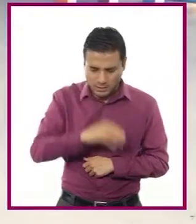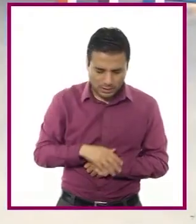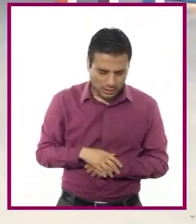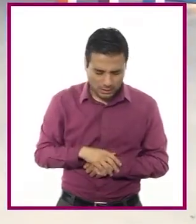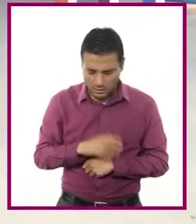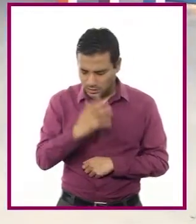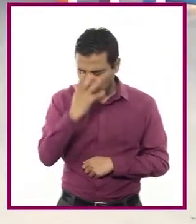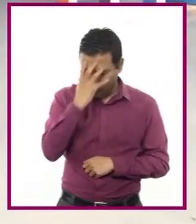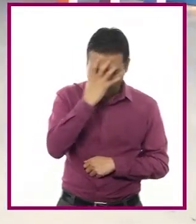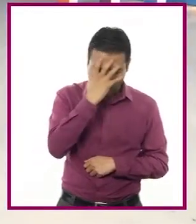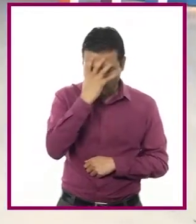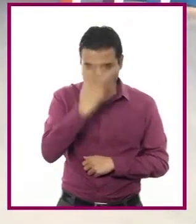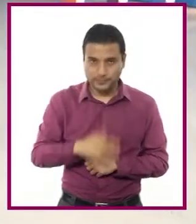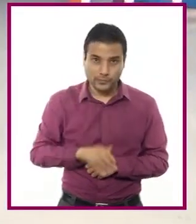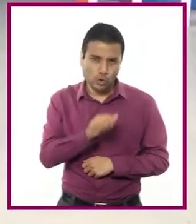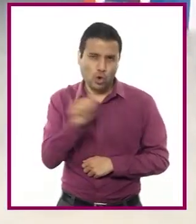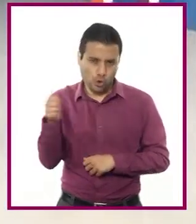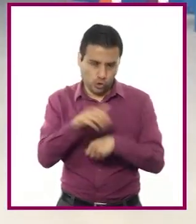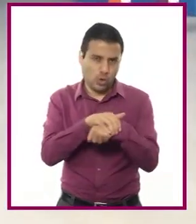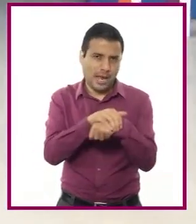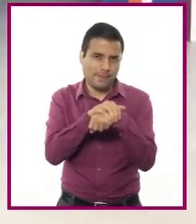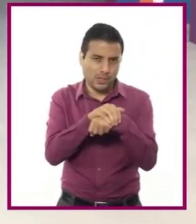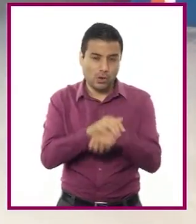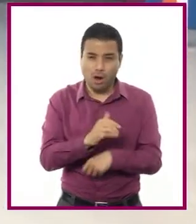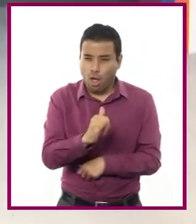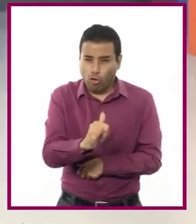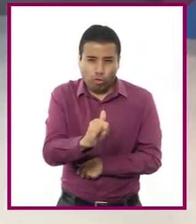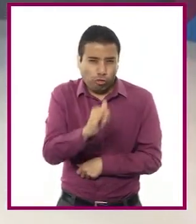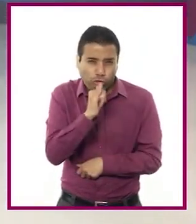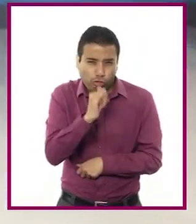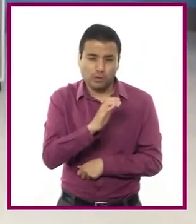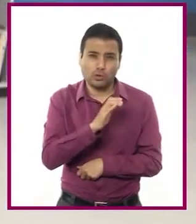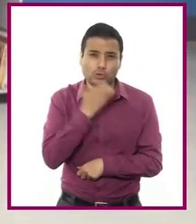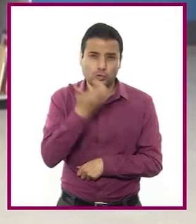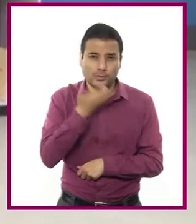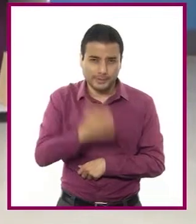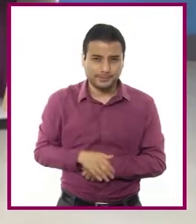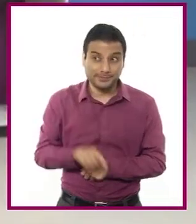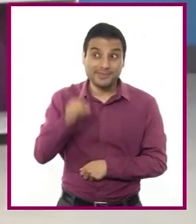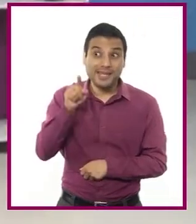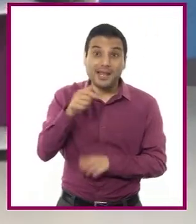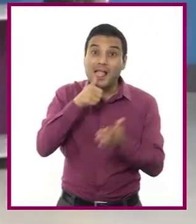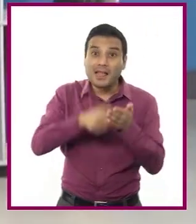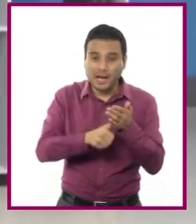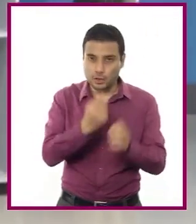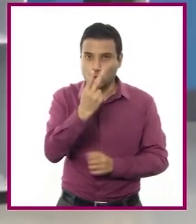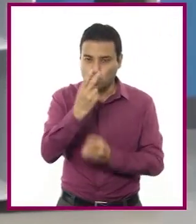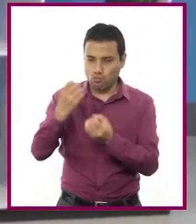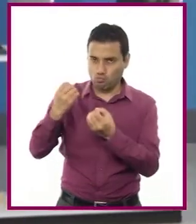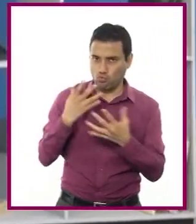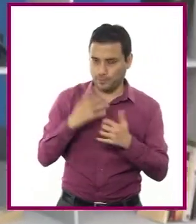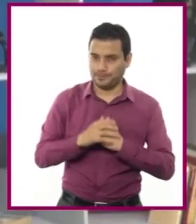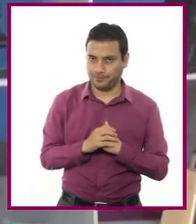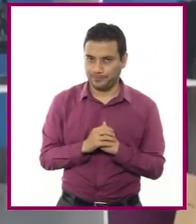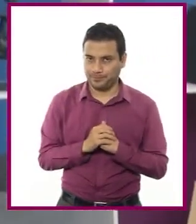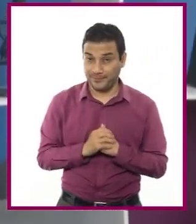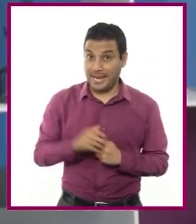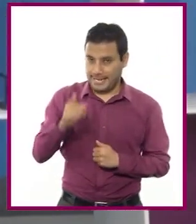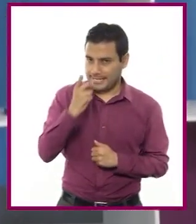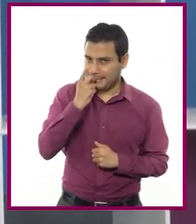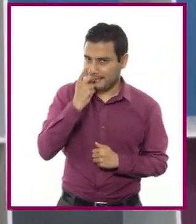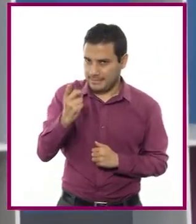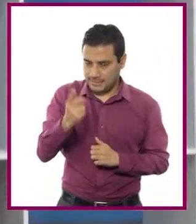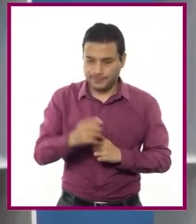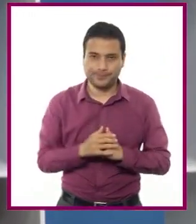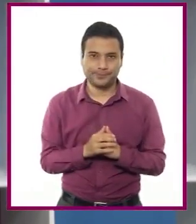mío se dio a la bebida. Ese me escribía. Recibí 2 cartas suyas. Decía algo